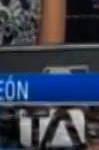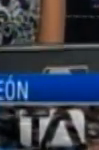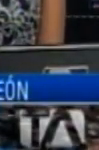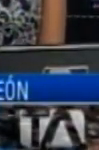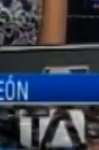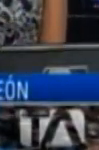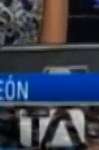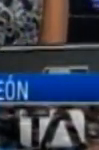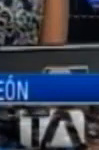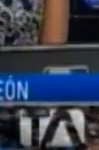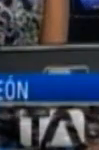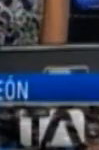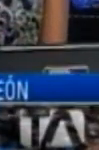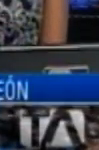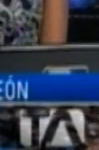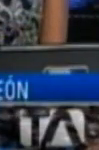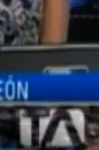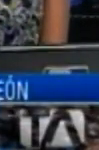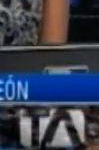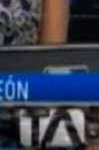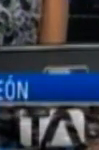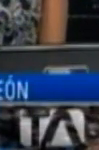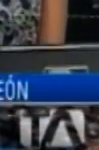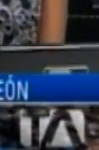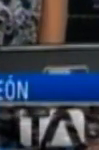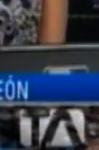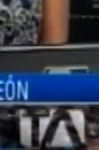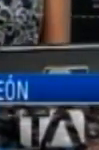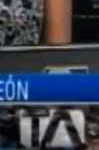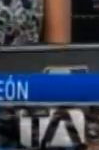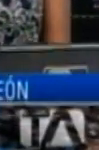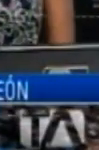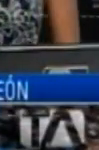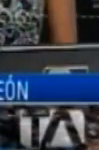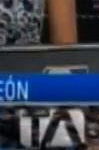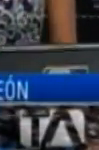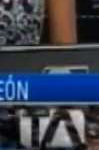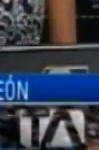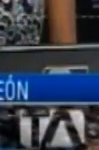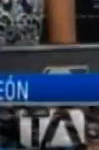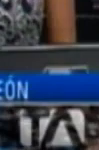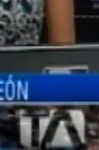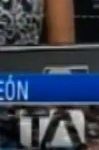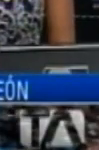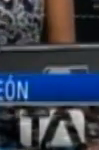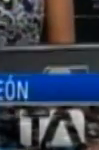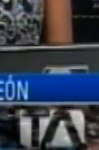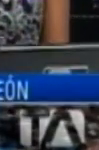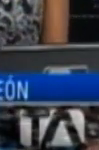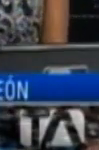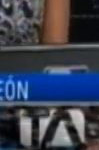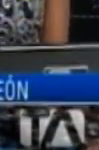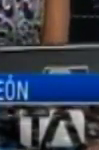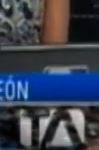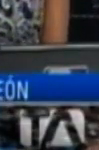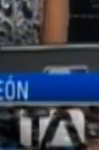el natalicio de Libertador. Hola, Diana. Milton, amigos, buenas noches. El acto estuvo solemnizado por el presidente Lenín Moreno en su